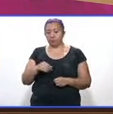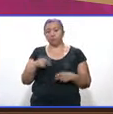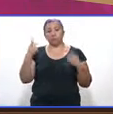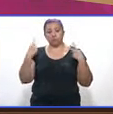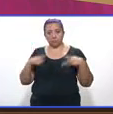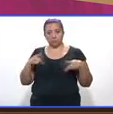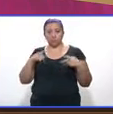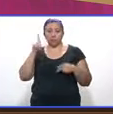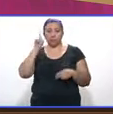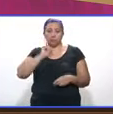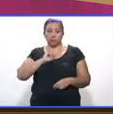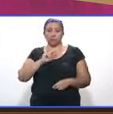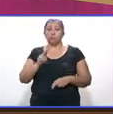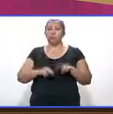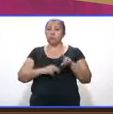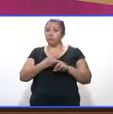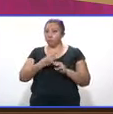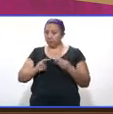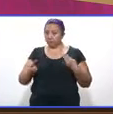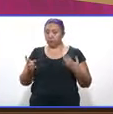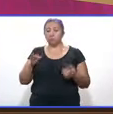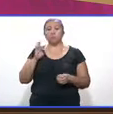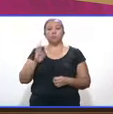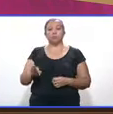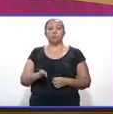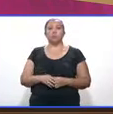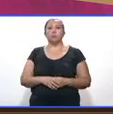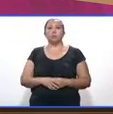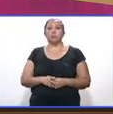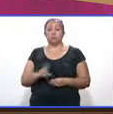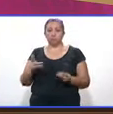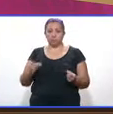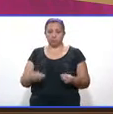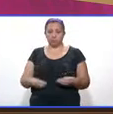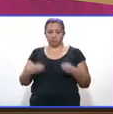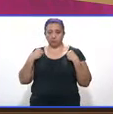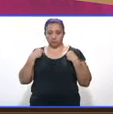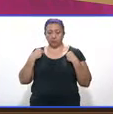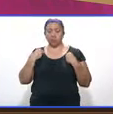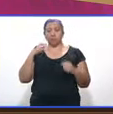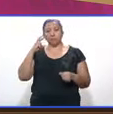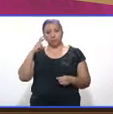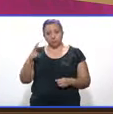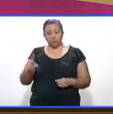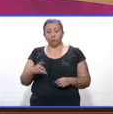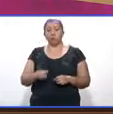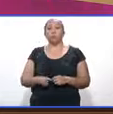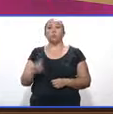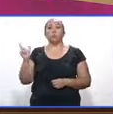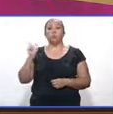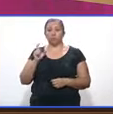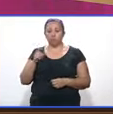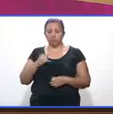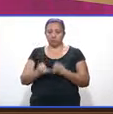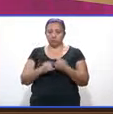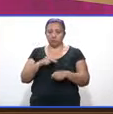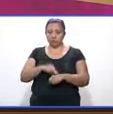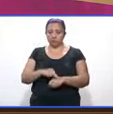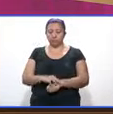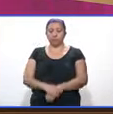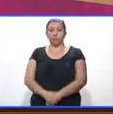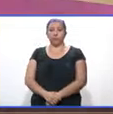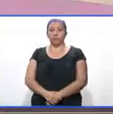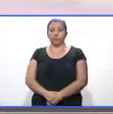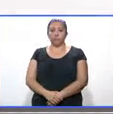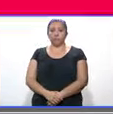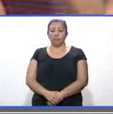población femenina a nivel mundial y que también afecta su calidad de vida, cómo detectarla y cuándo acudir al médico.